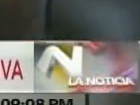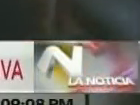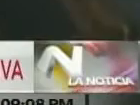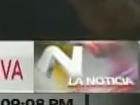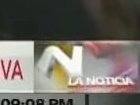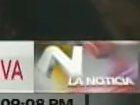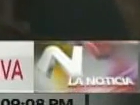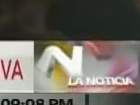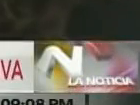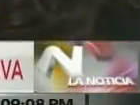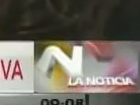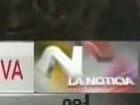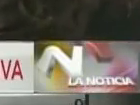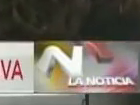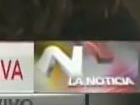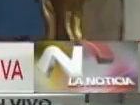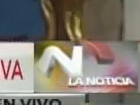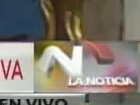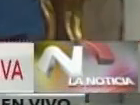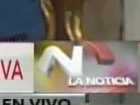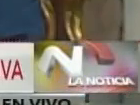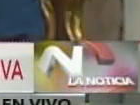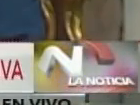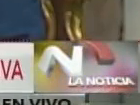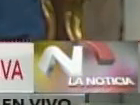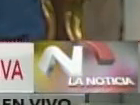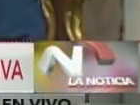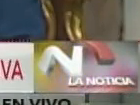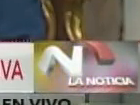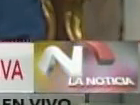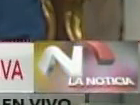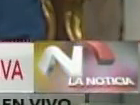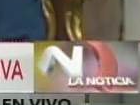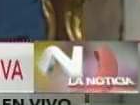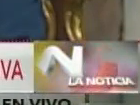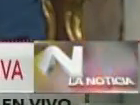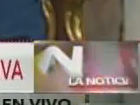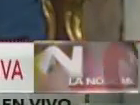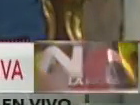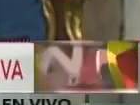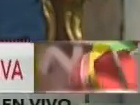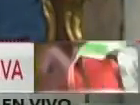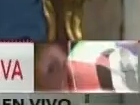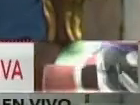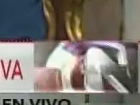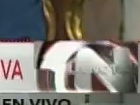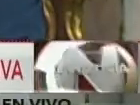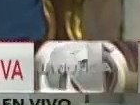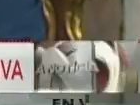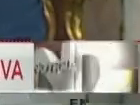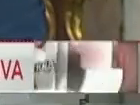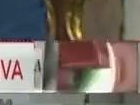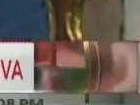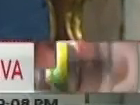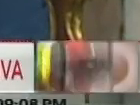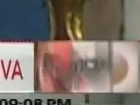gran motivación y una gran fe en el proyecto de la agricultura